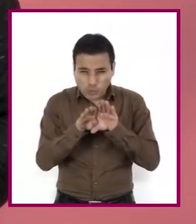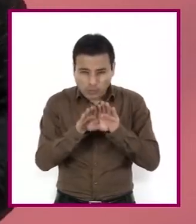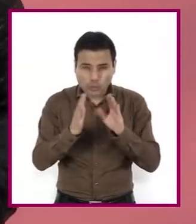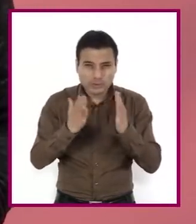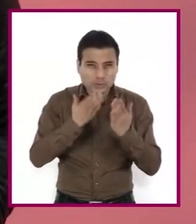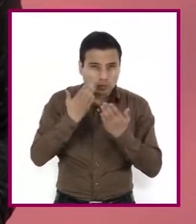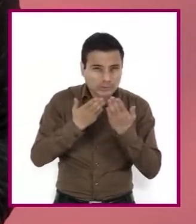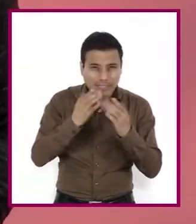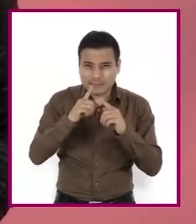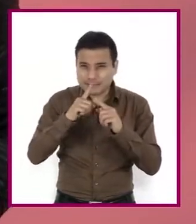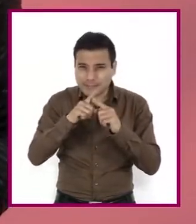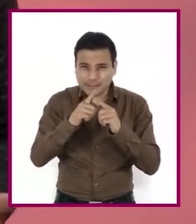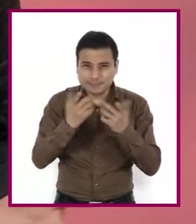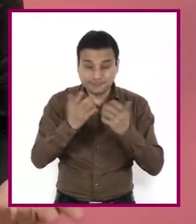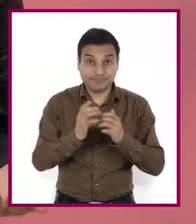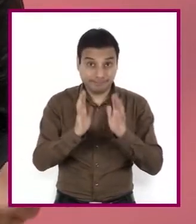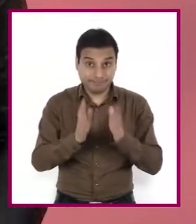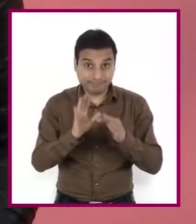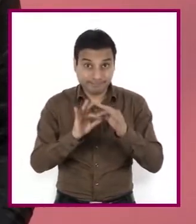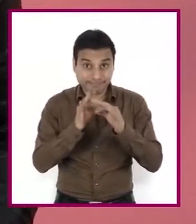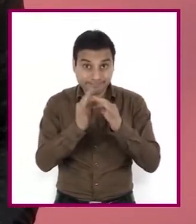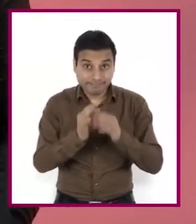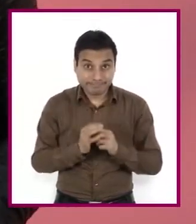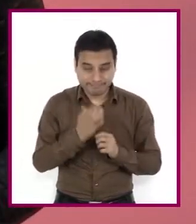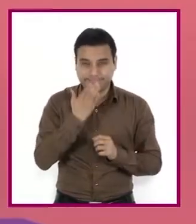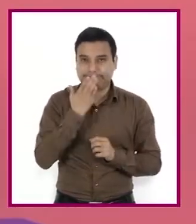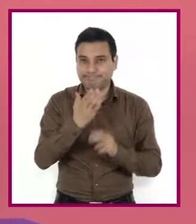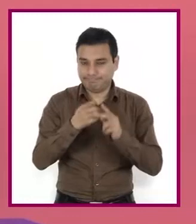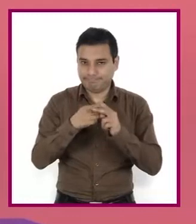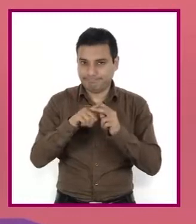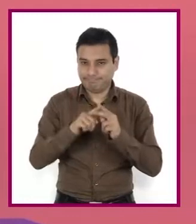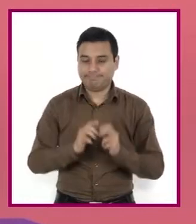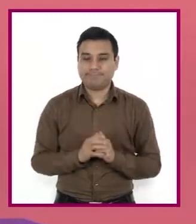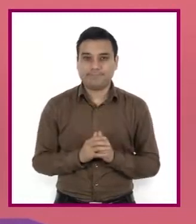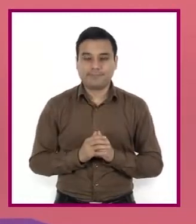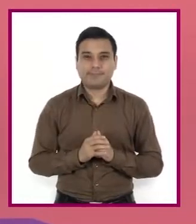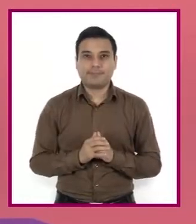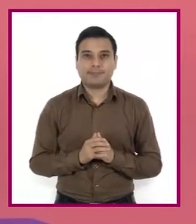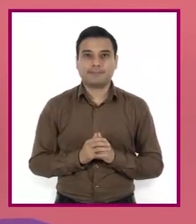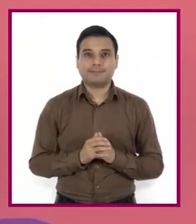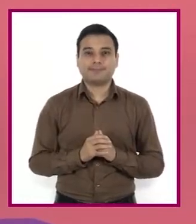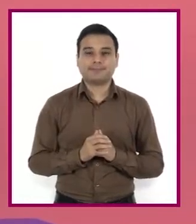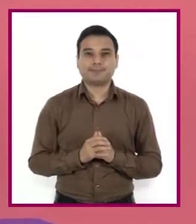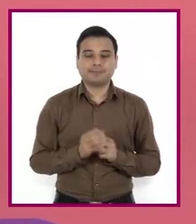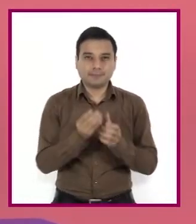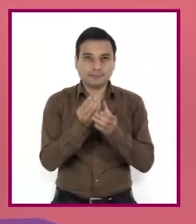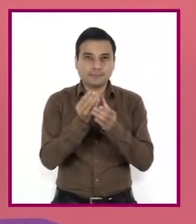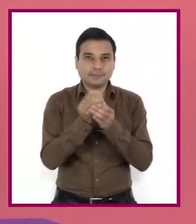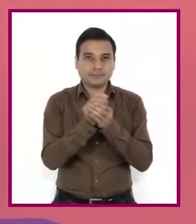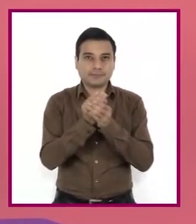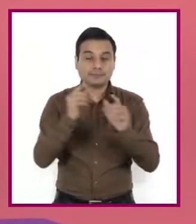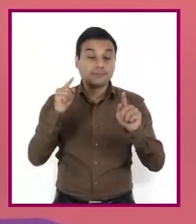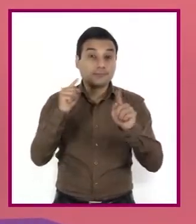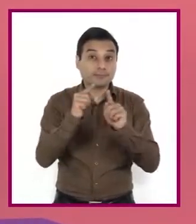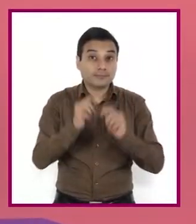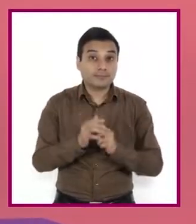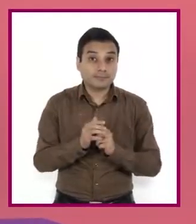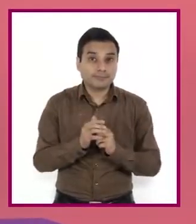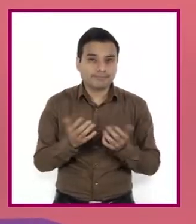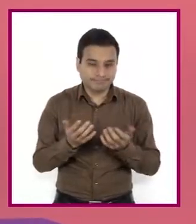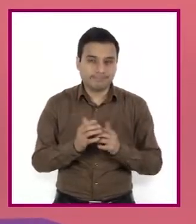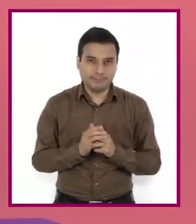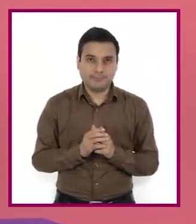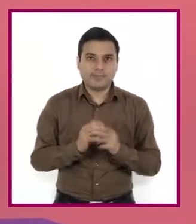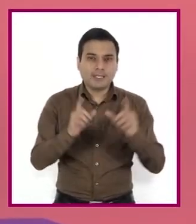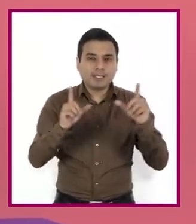tareas. ¿Listas y listos? Muy bien, iniciemos. El propósito, revisar la organización temática en